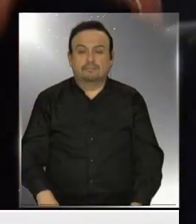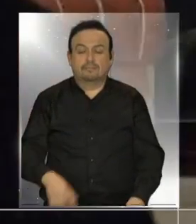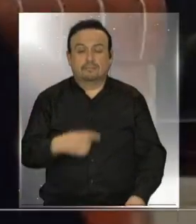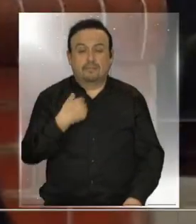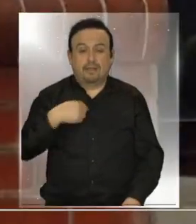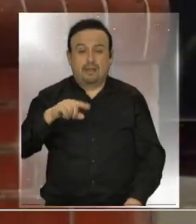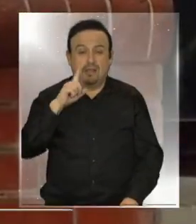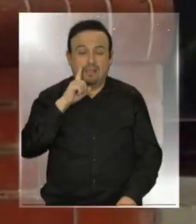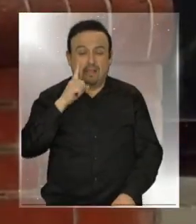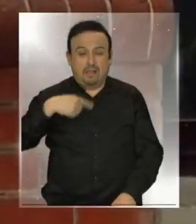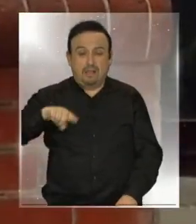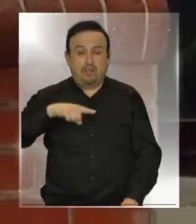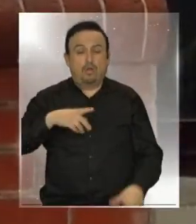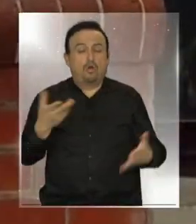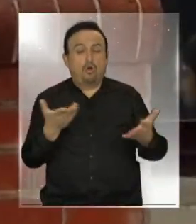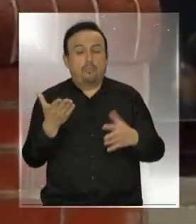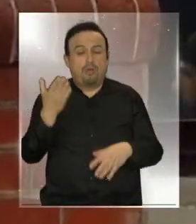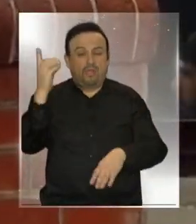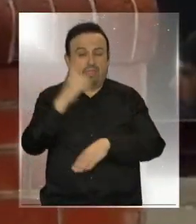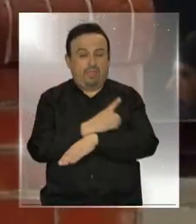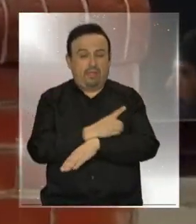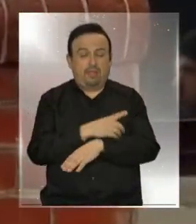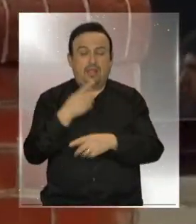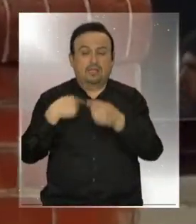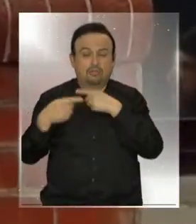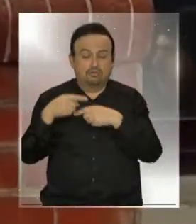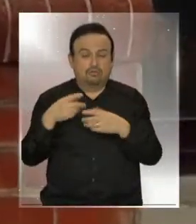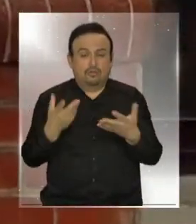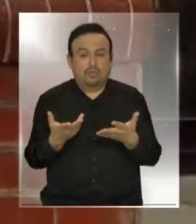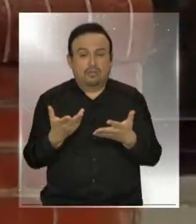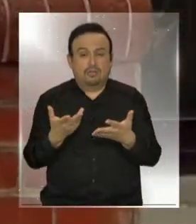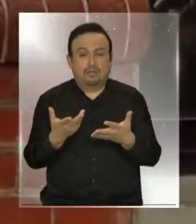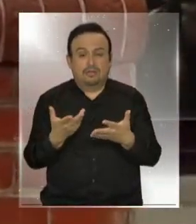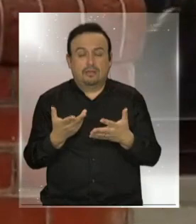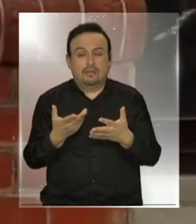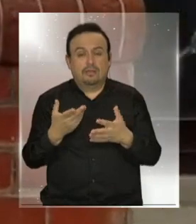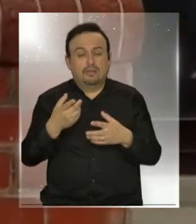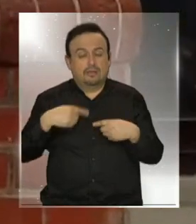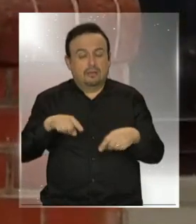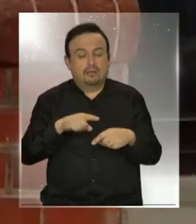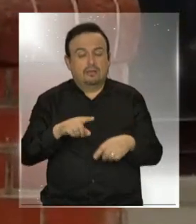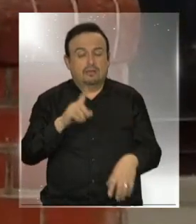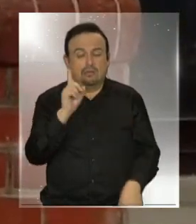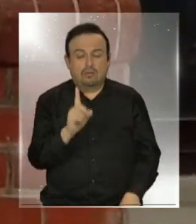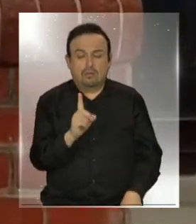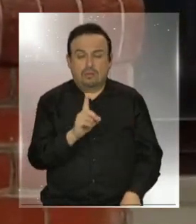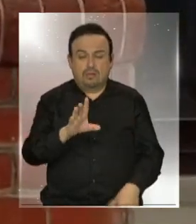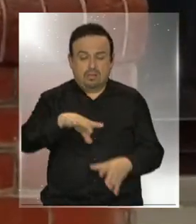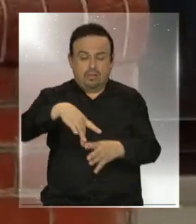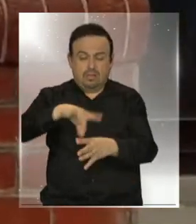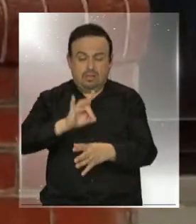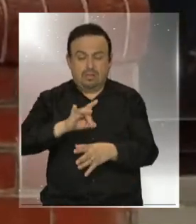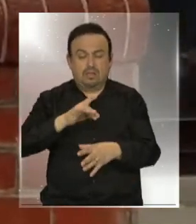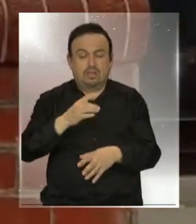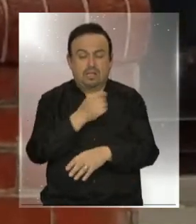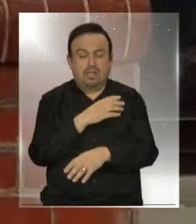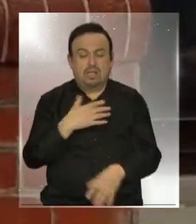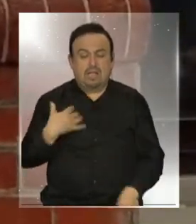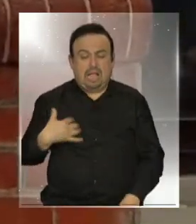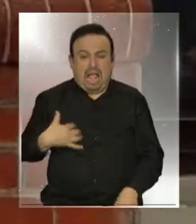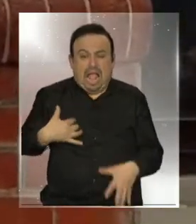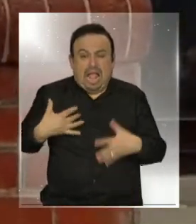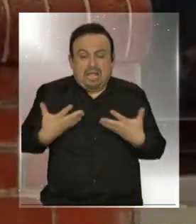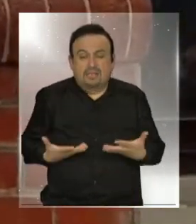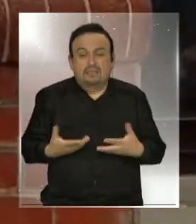Tenemos que tomar esto como una jornada histórica, como una vez más una elección en la Argentina